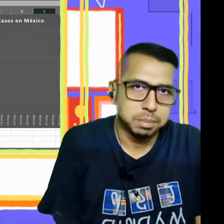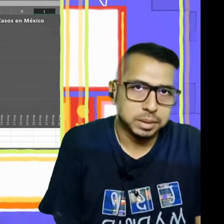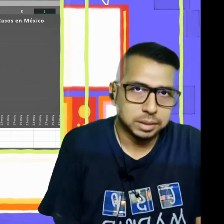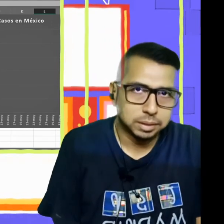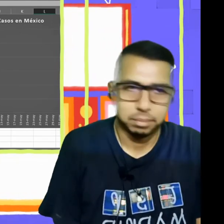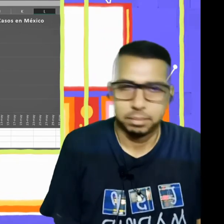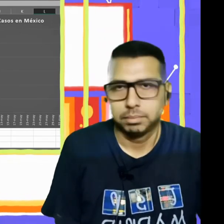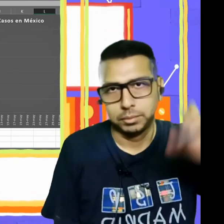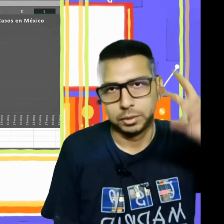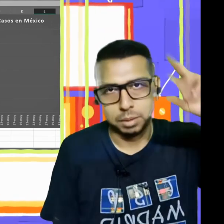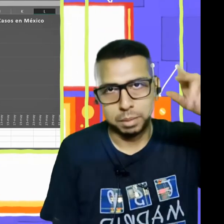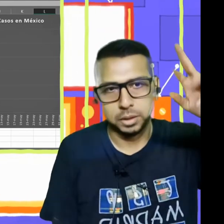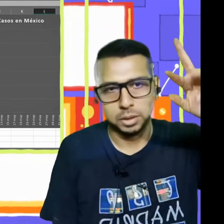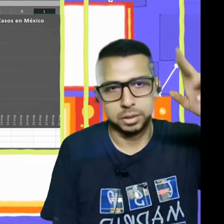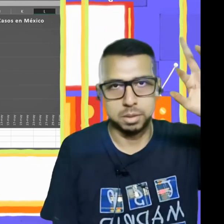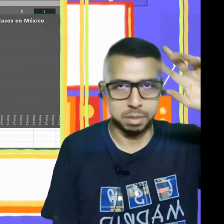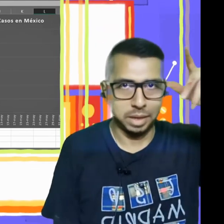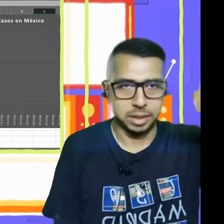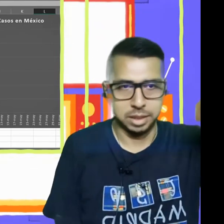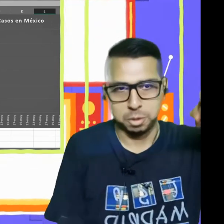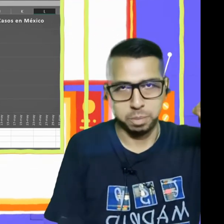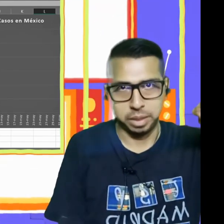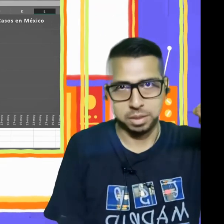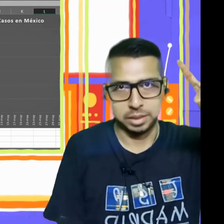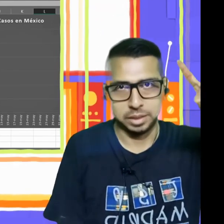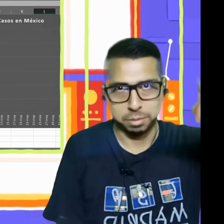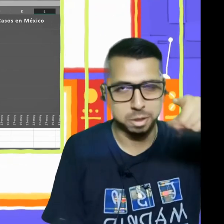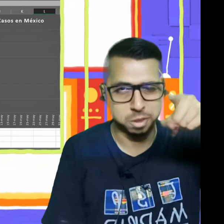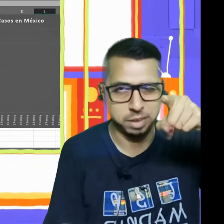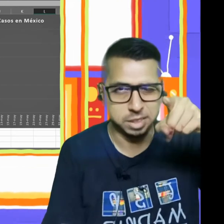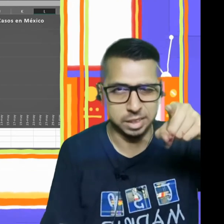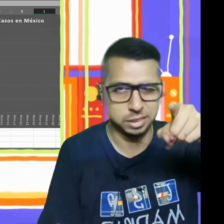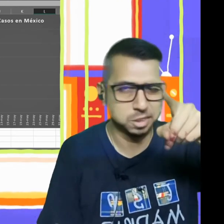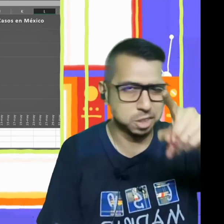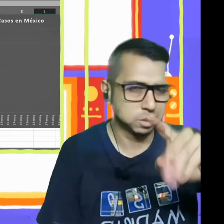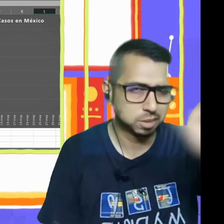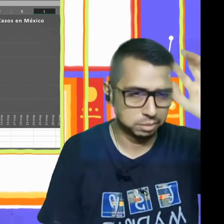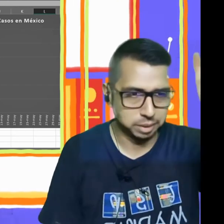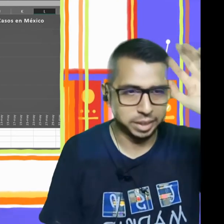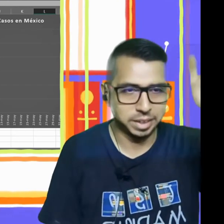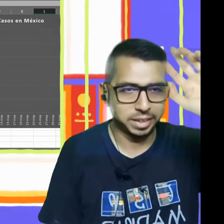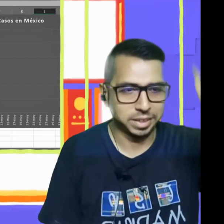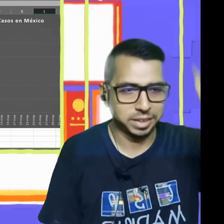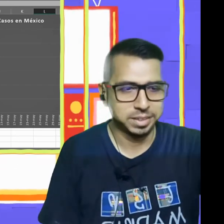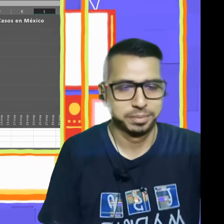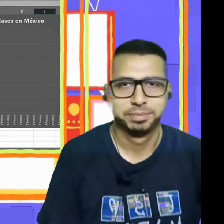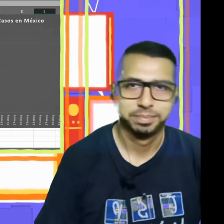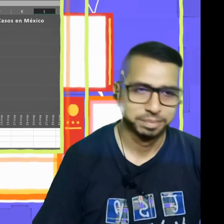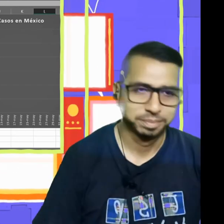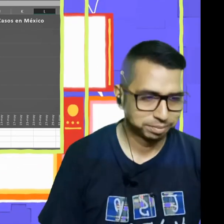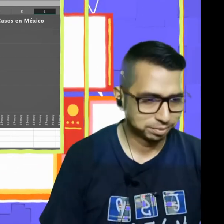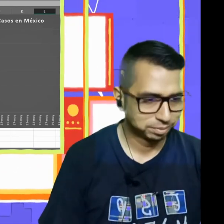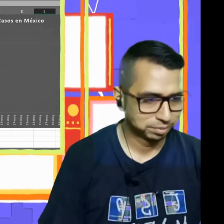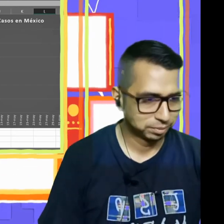nada más. Nos vemos mañana, que es mi cumpleaños, así que espero sus felicitaciones, chicos. Bye.